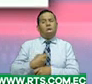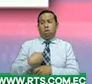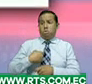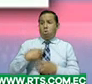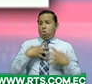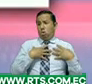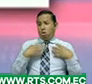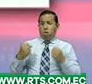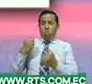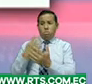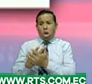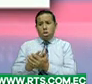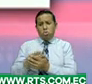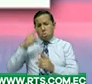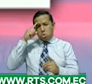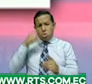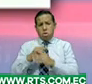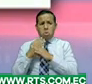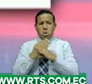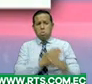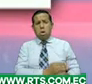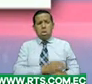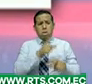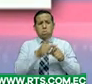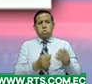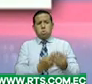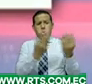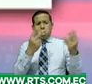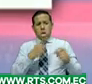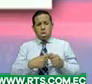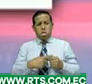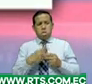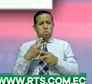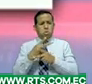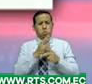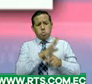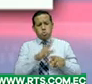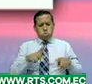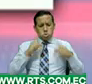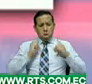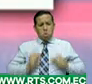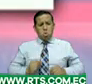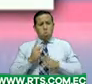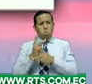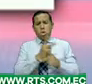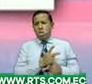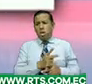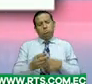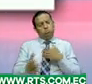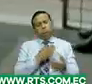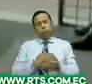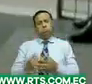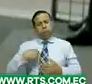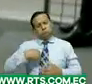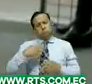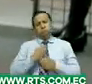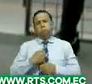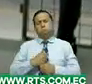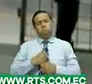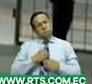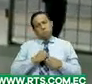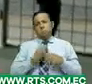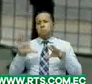defender la salud de la vida de los quiteños durante la pandemia, lo haré con la frente en alto por el trabajo realizado. En este caso ya se